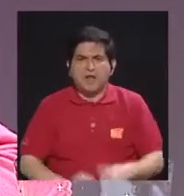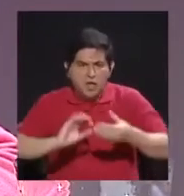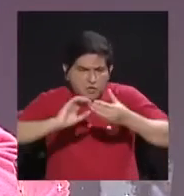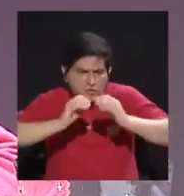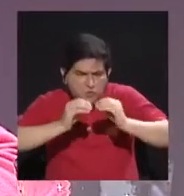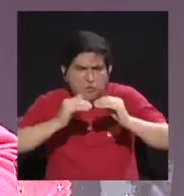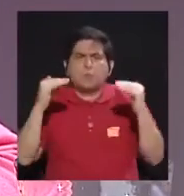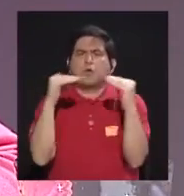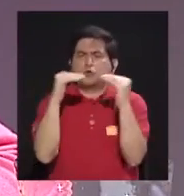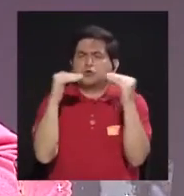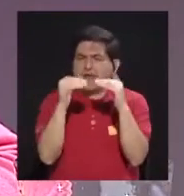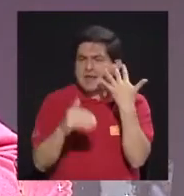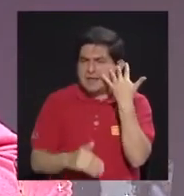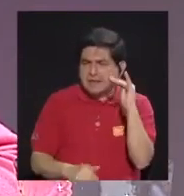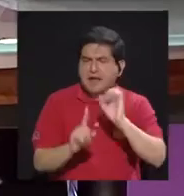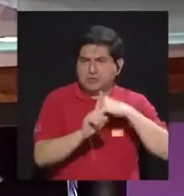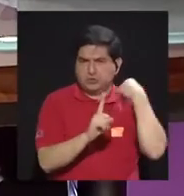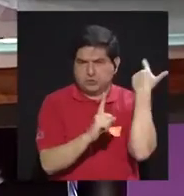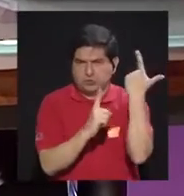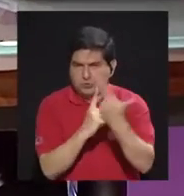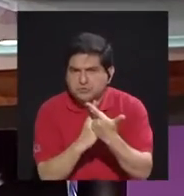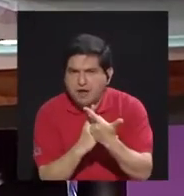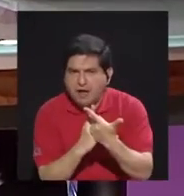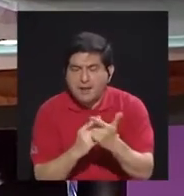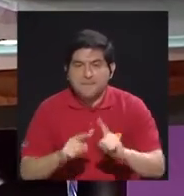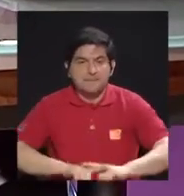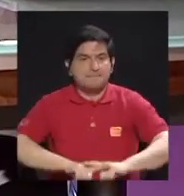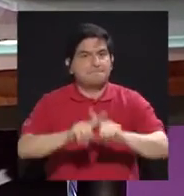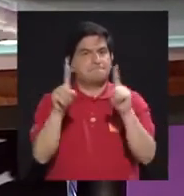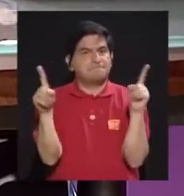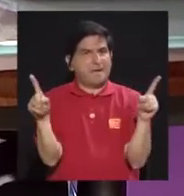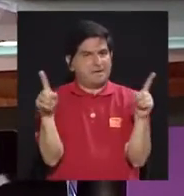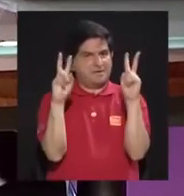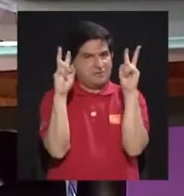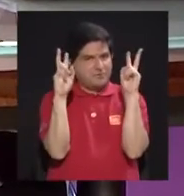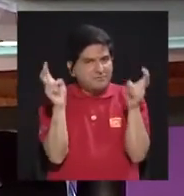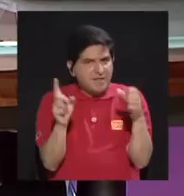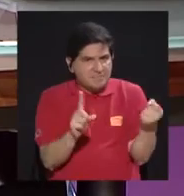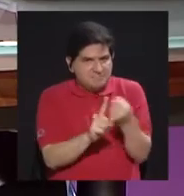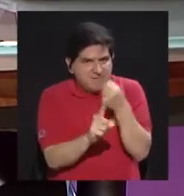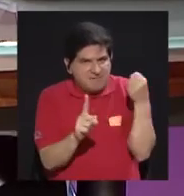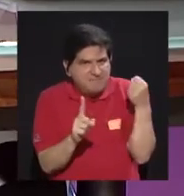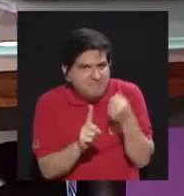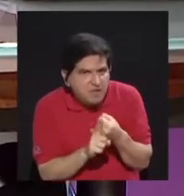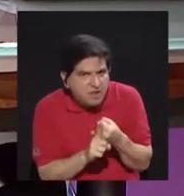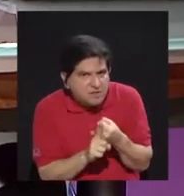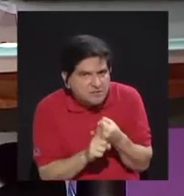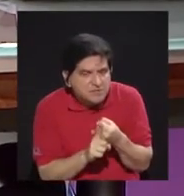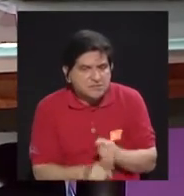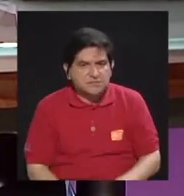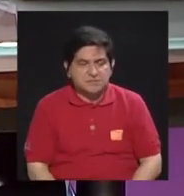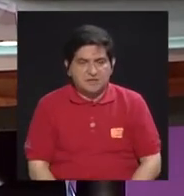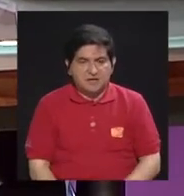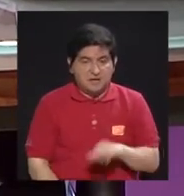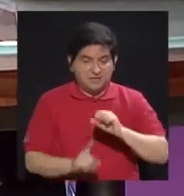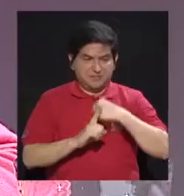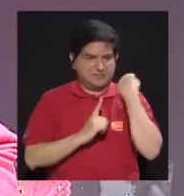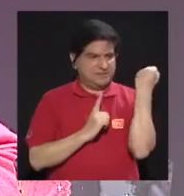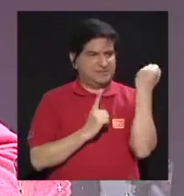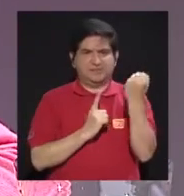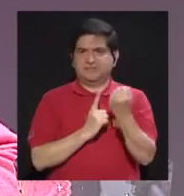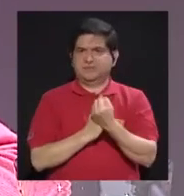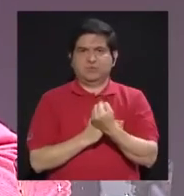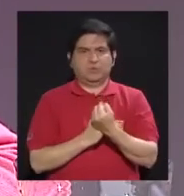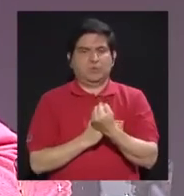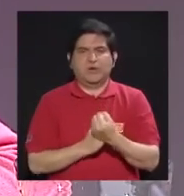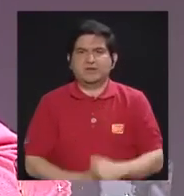indicadores de equidad en lo social. Sin embargo, el tema de la violencia ha sido un tema ante el cual